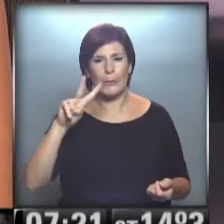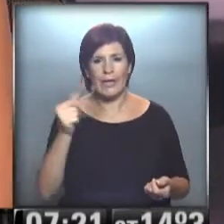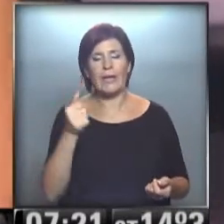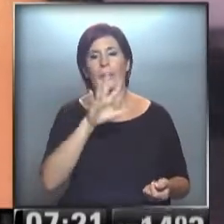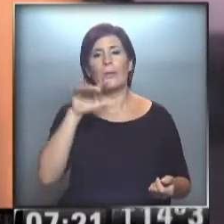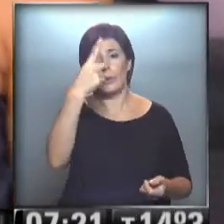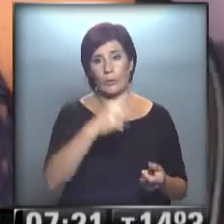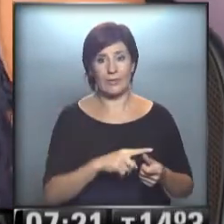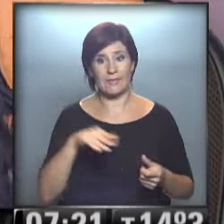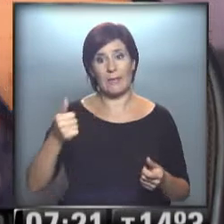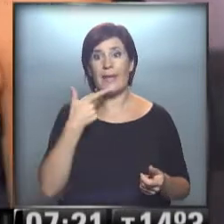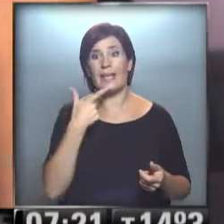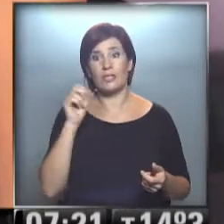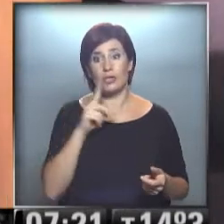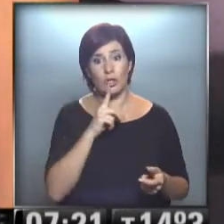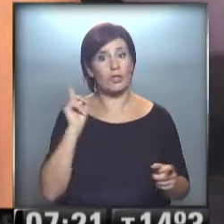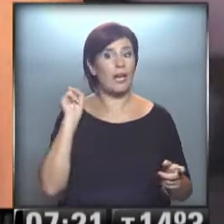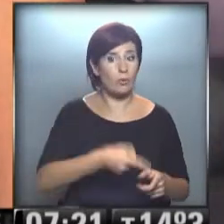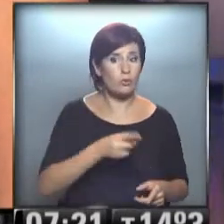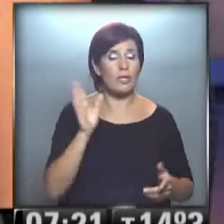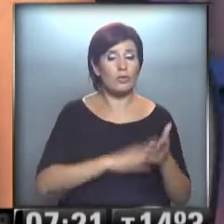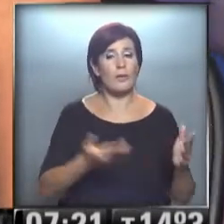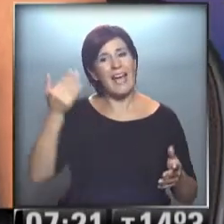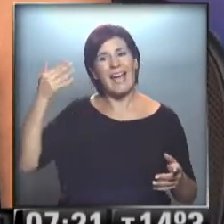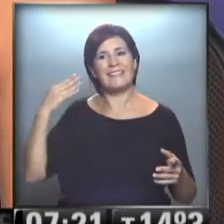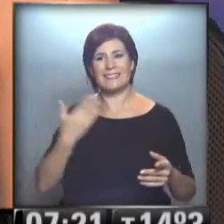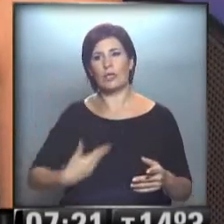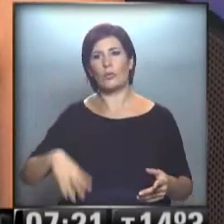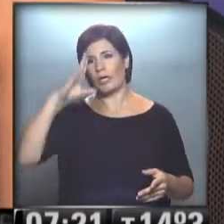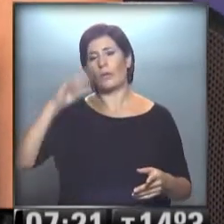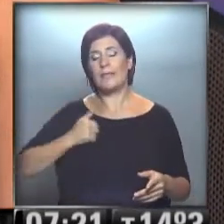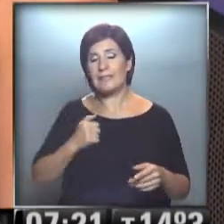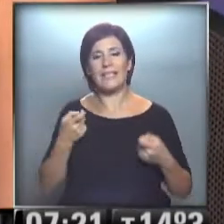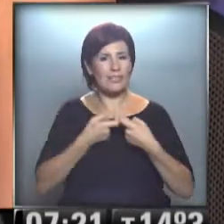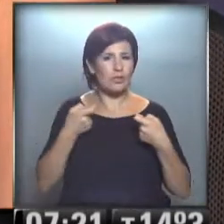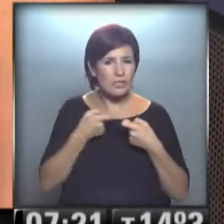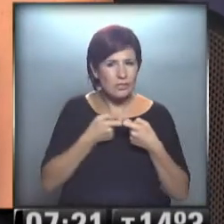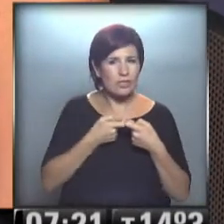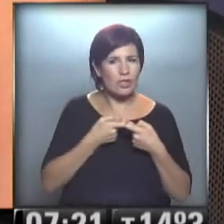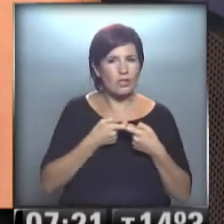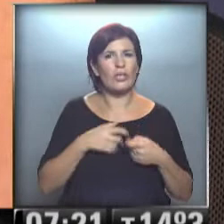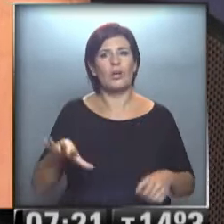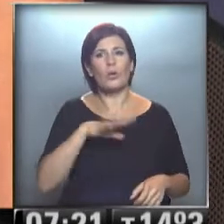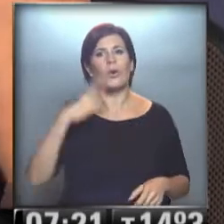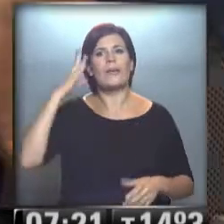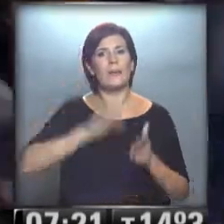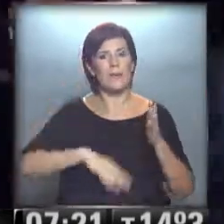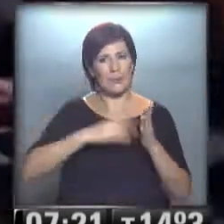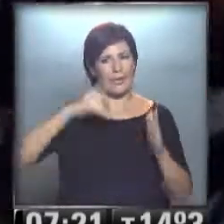acusado de haber formado parte de una asociación ilícita durante la última dictadura. Esto sucedía en el Tribunal de la Ciudad de Bahía